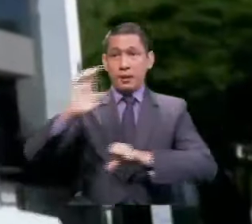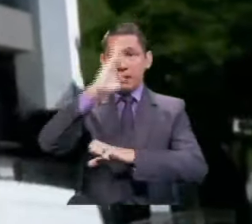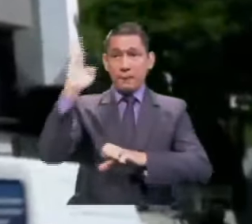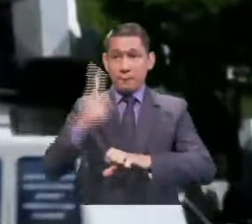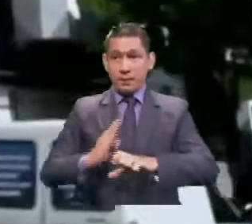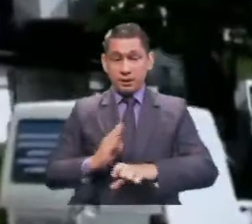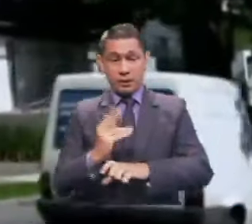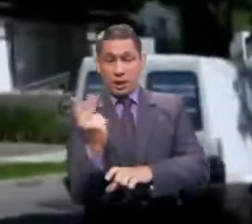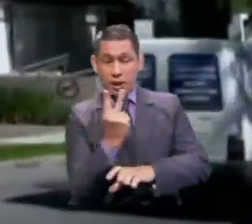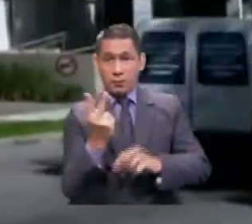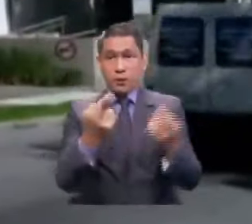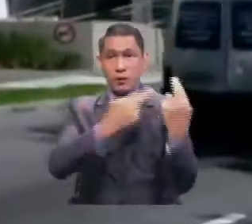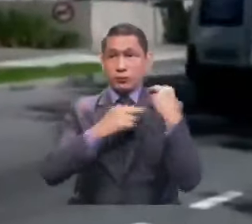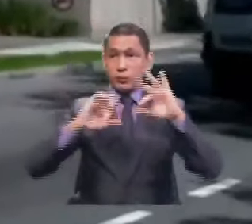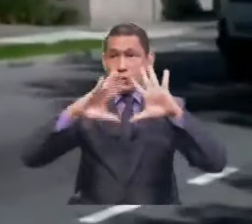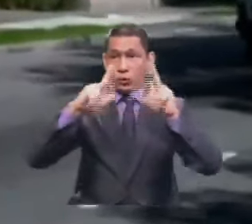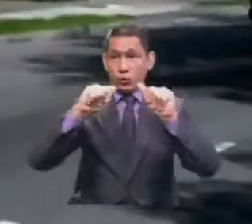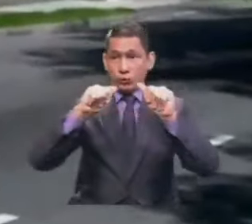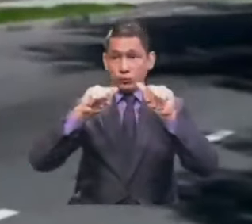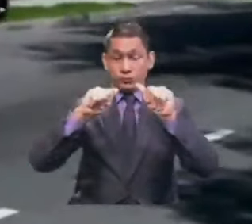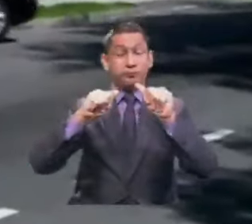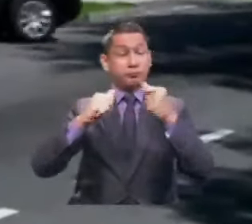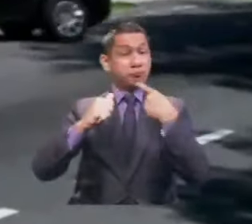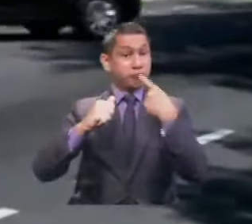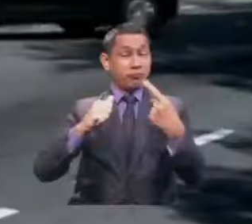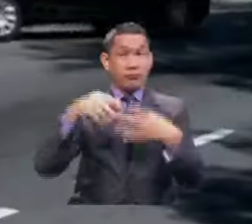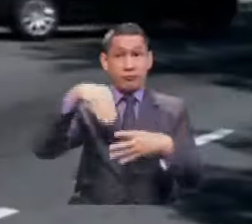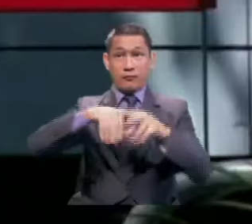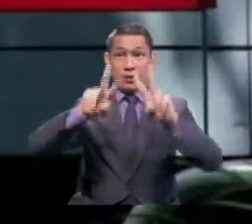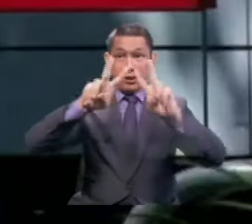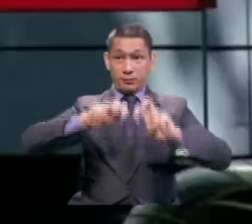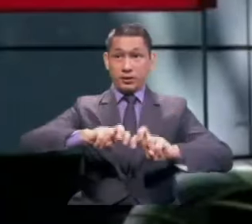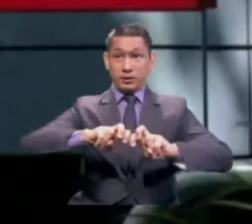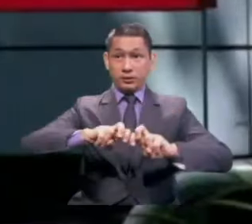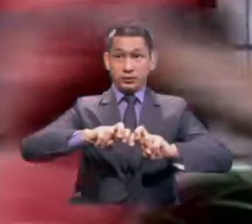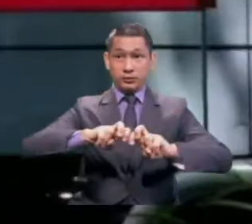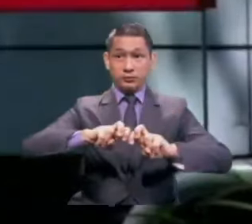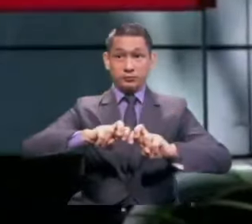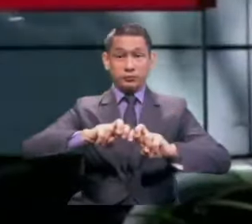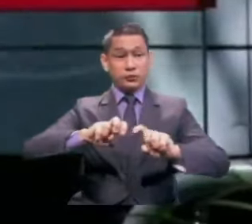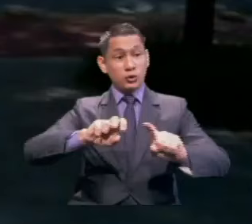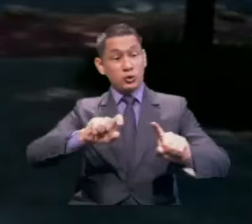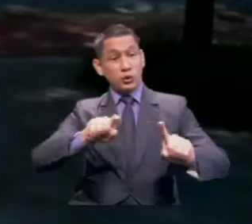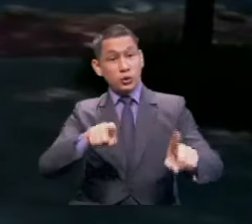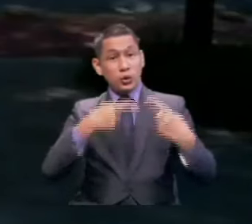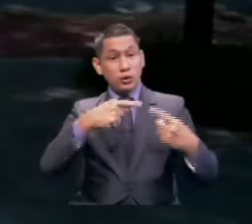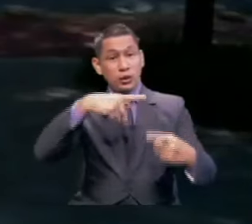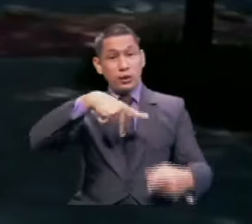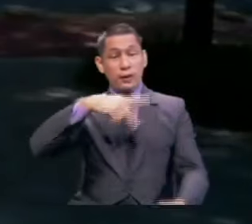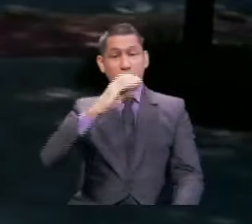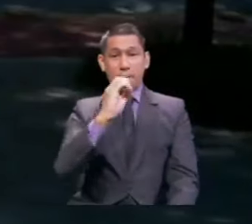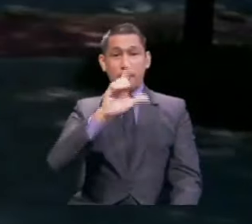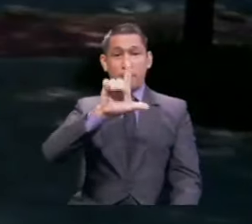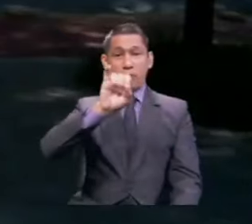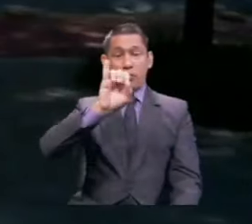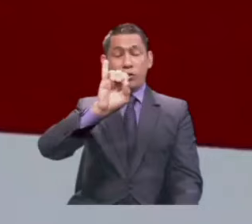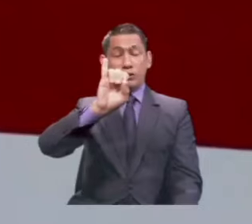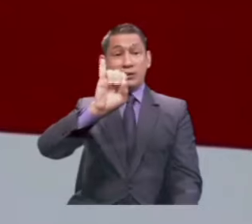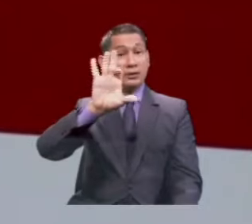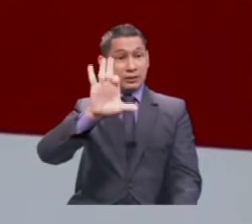su testimonio en el juicio que se le sigue al excontralor del Ecuador Carlos polit en los Estados Unidos la confesión fue bajo